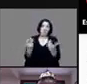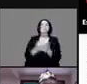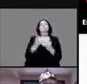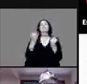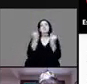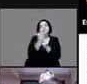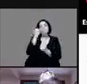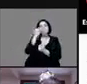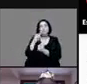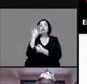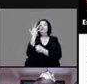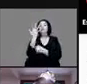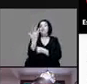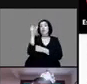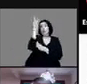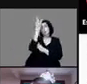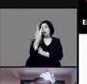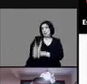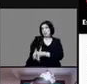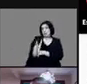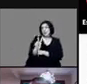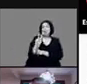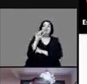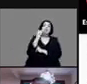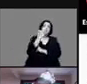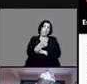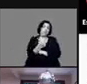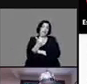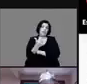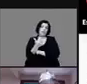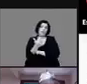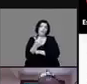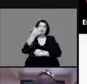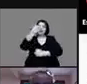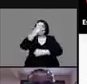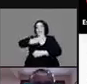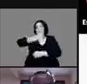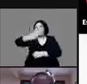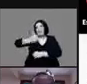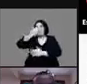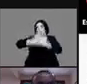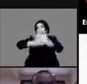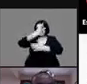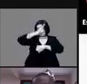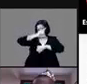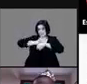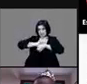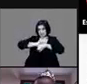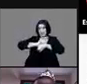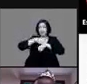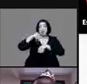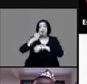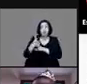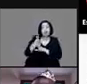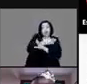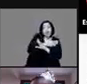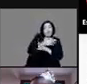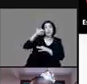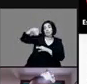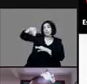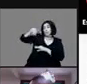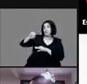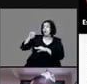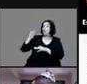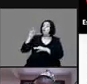los días viernes a las 18 horas cada 15 días pero previo al módulo 2 vamos a tener una